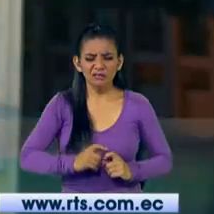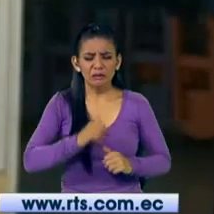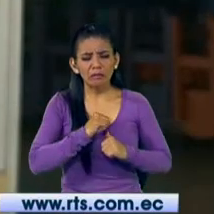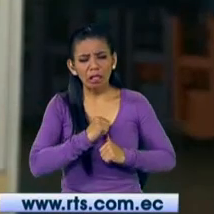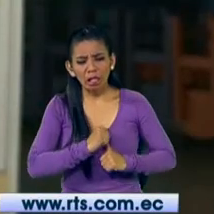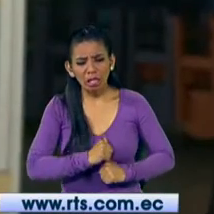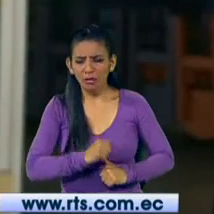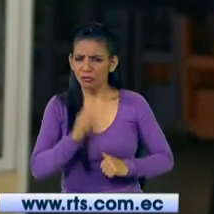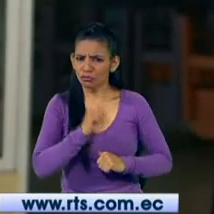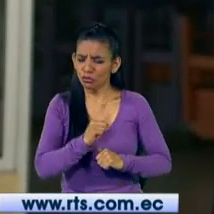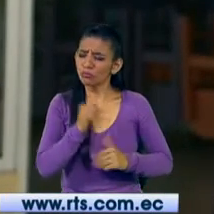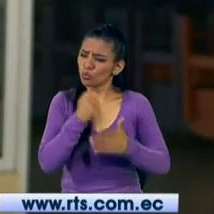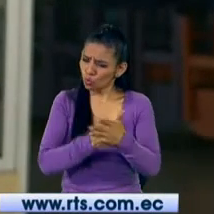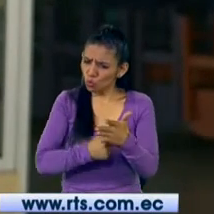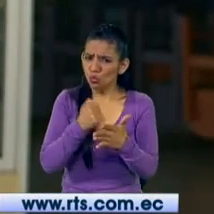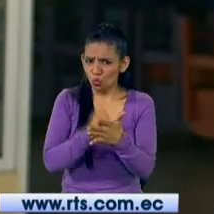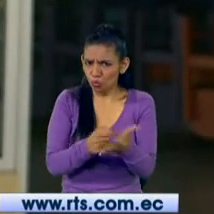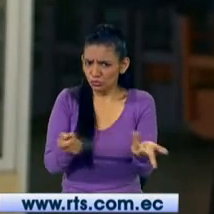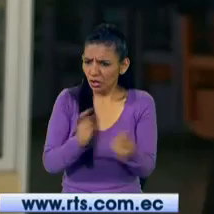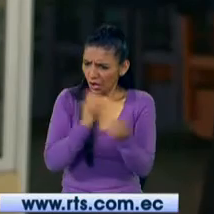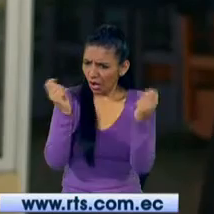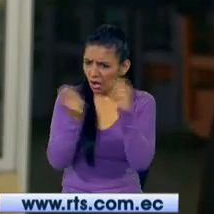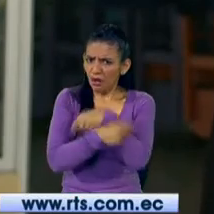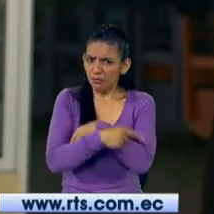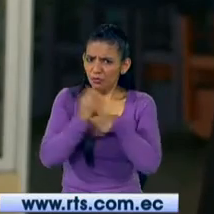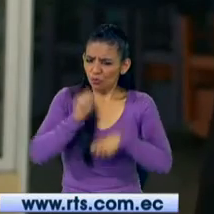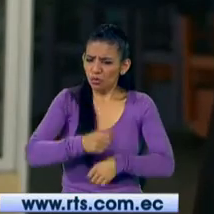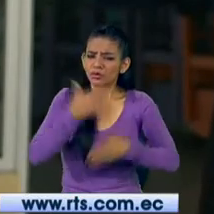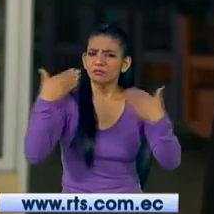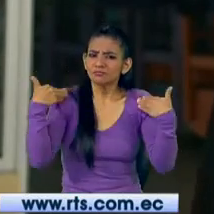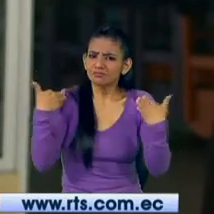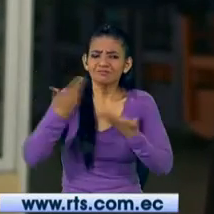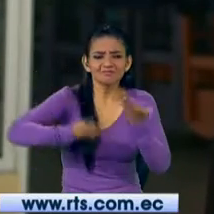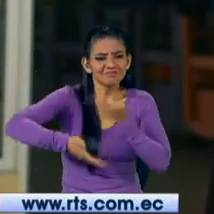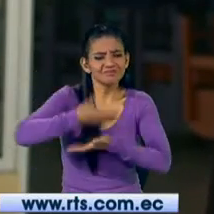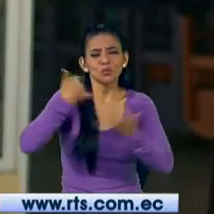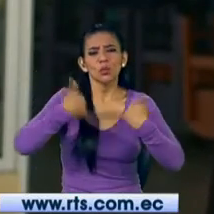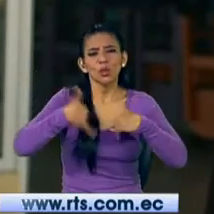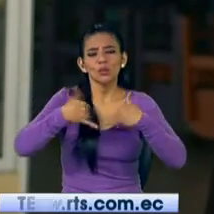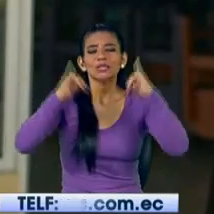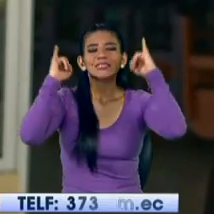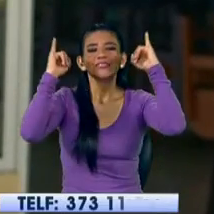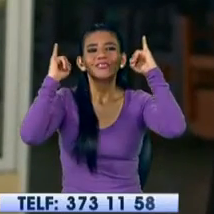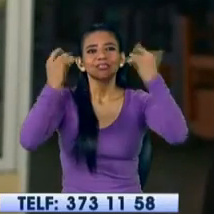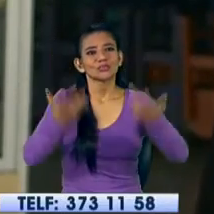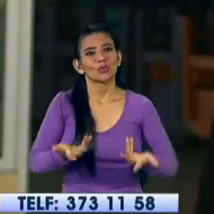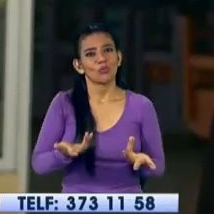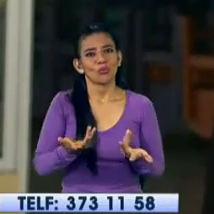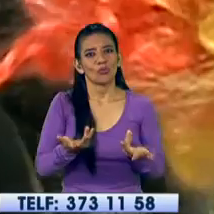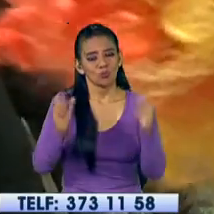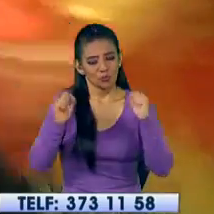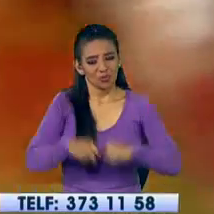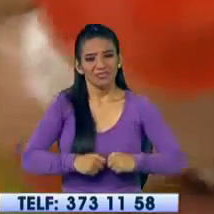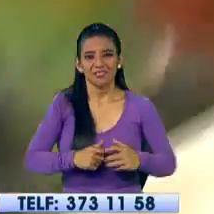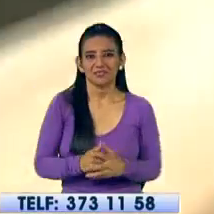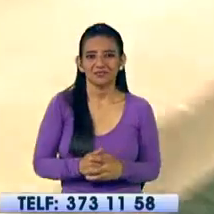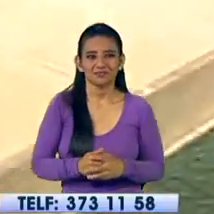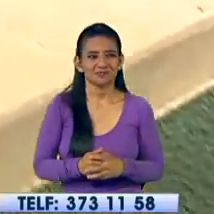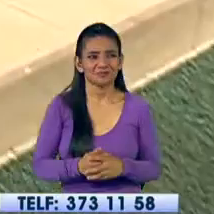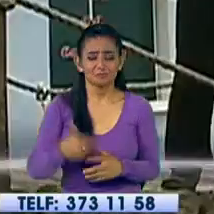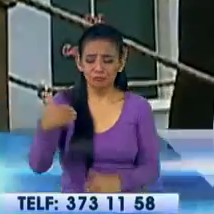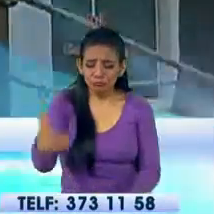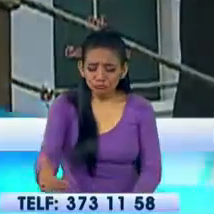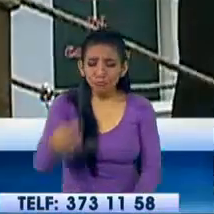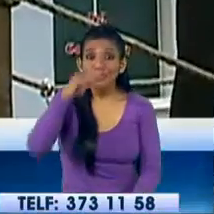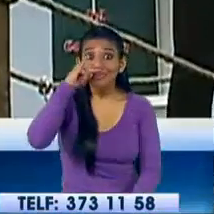una lucha. La idea es poder combatirlo con alegría, con juegos, con diversión, la enfermedad. Desde su más tierna infancia,